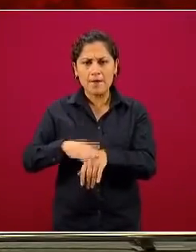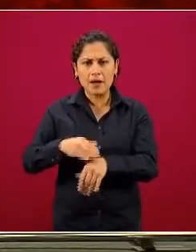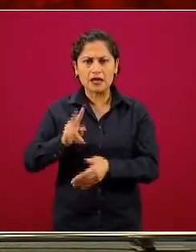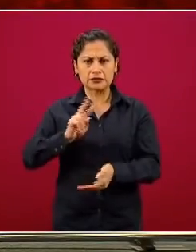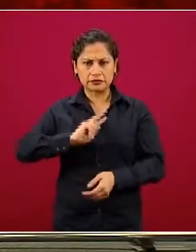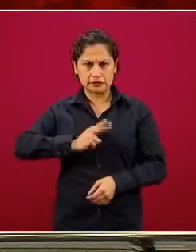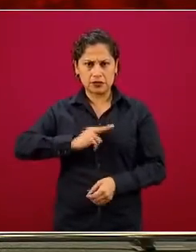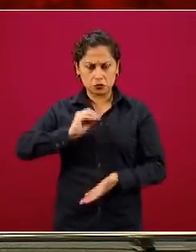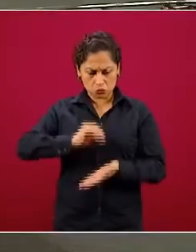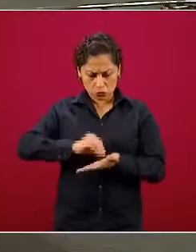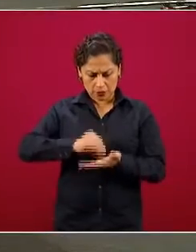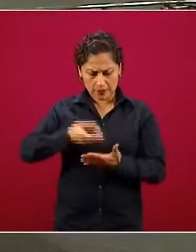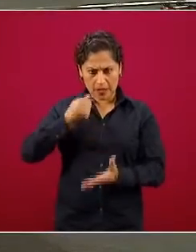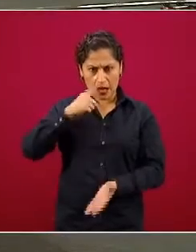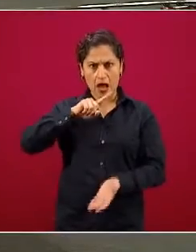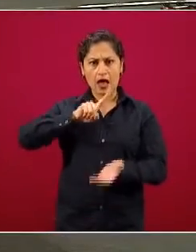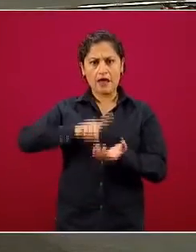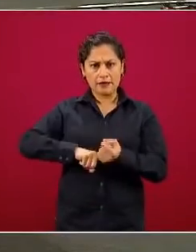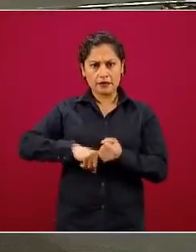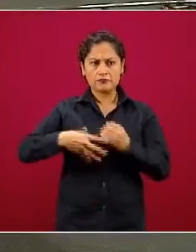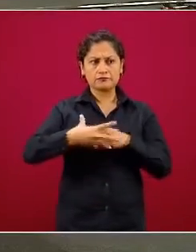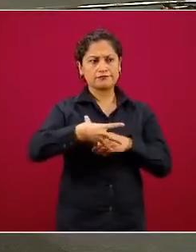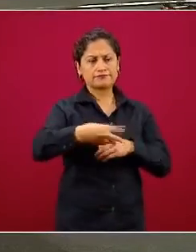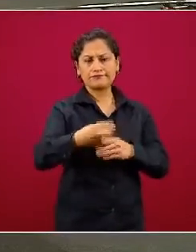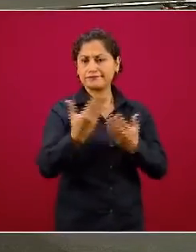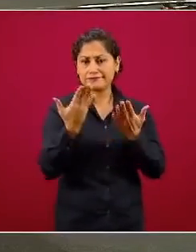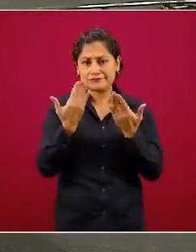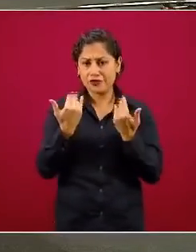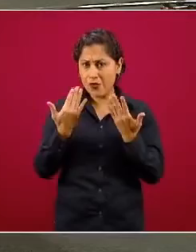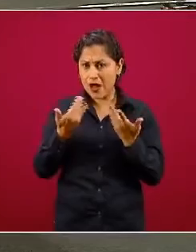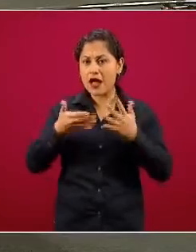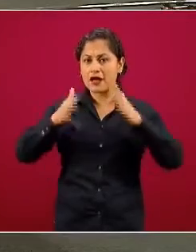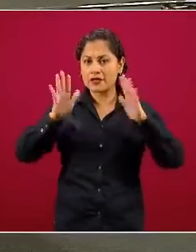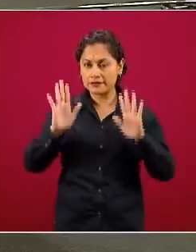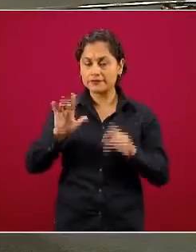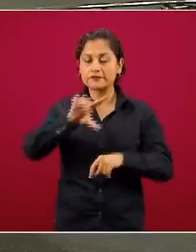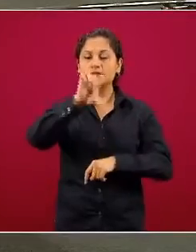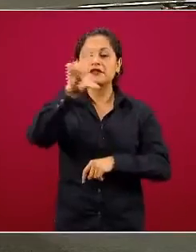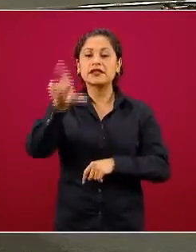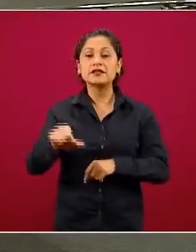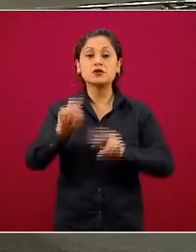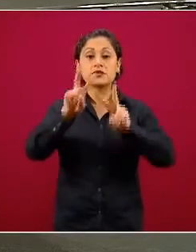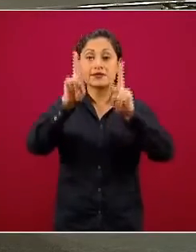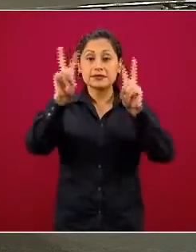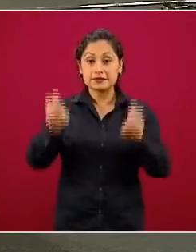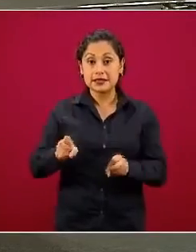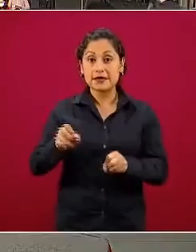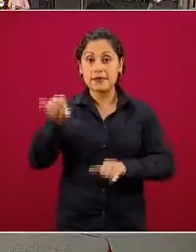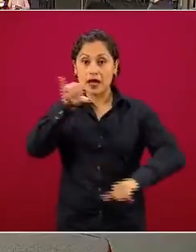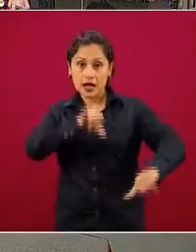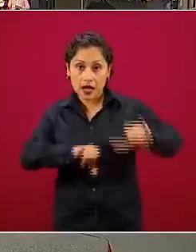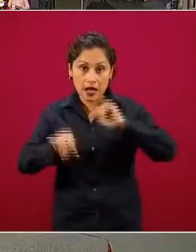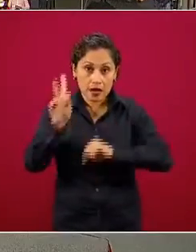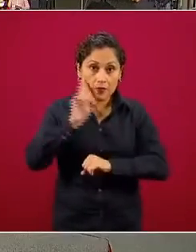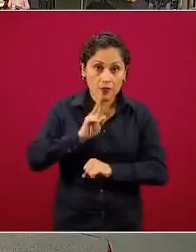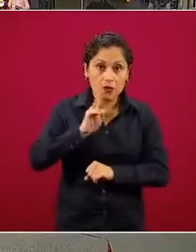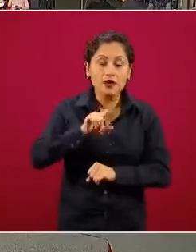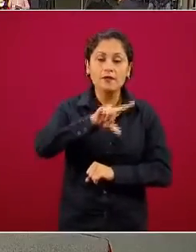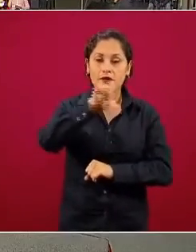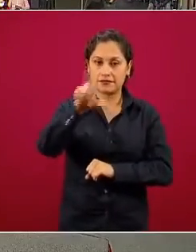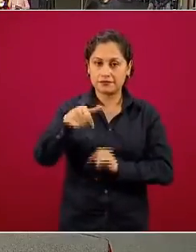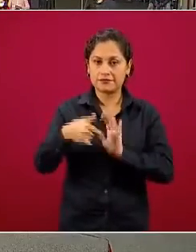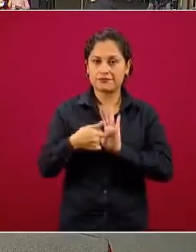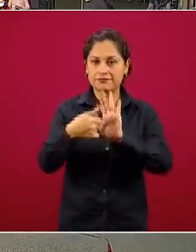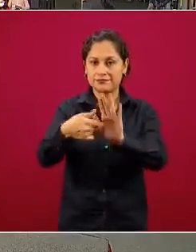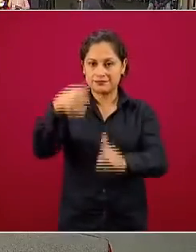contagian. Y yo creo que voy a dejar pendiente lo de las pruebas para poderlo explicar con mayor amplitud. Carlos Araceli y